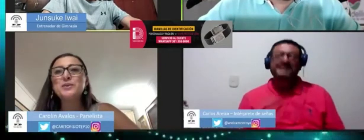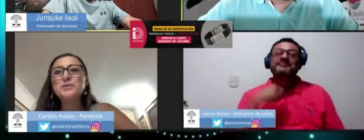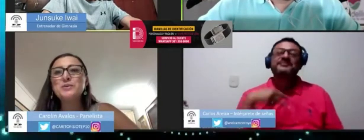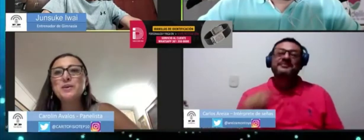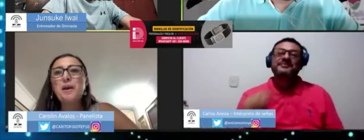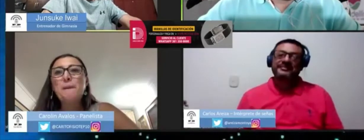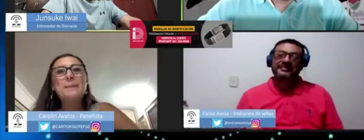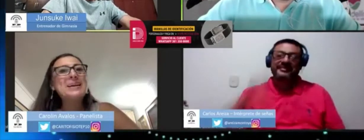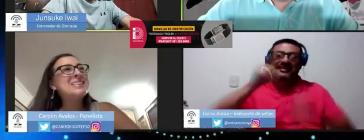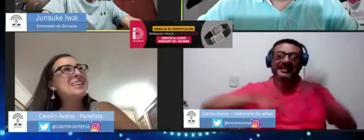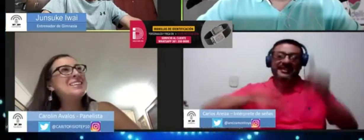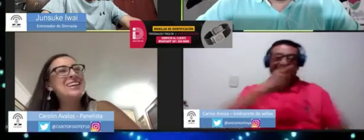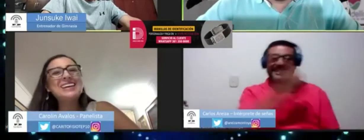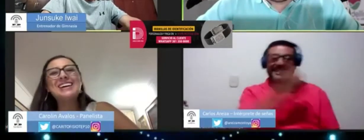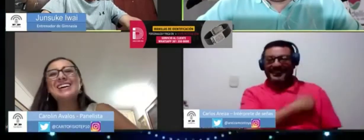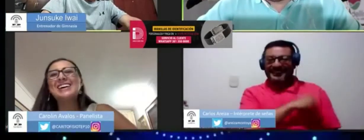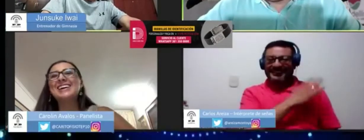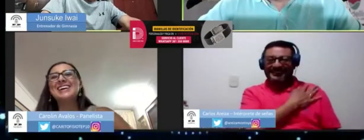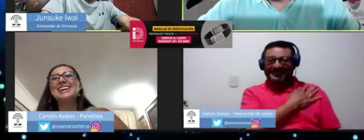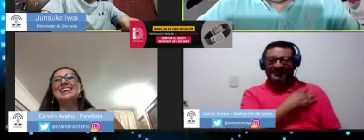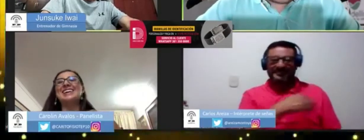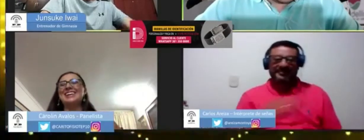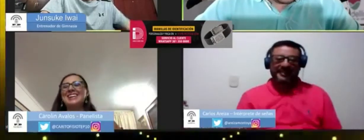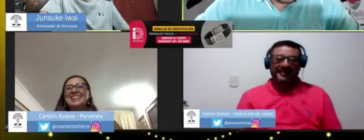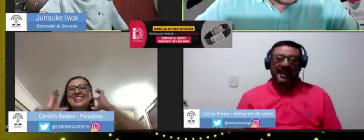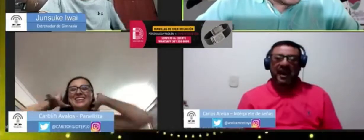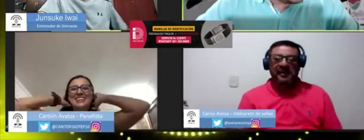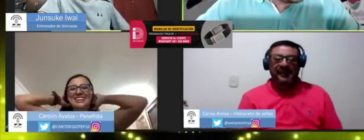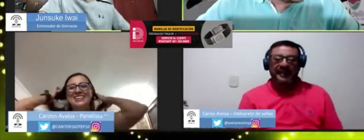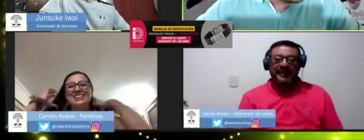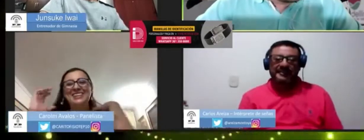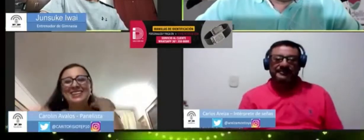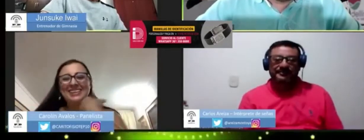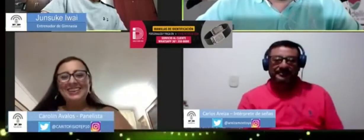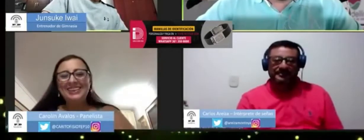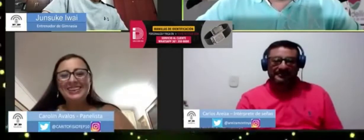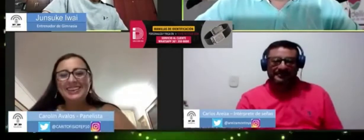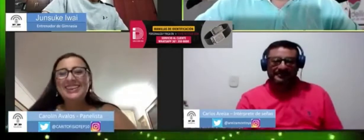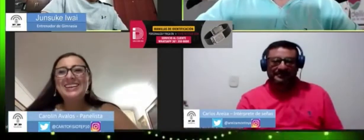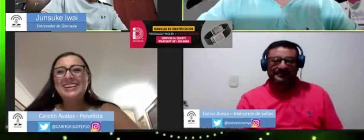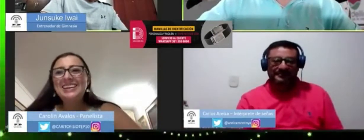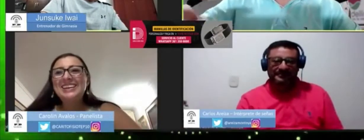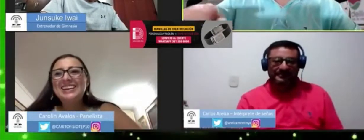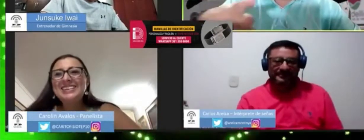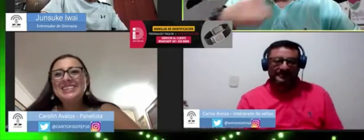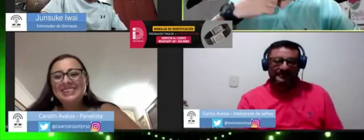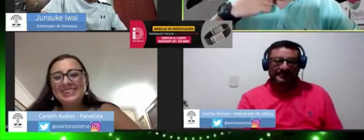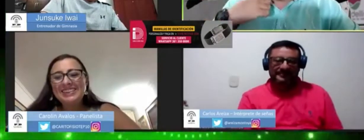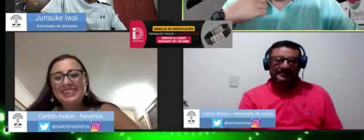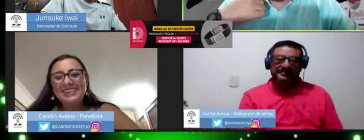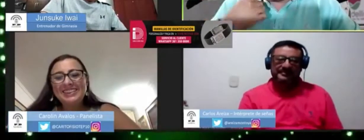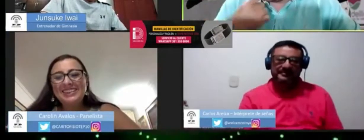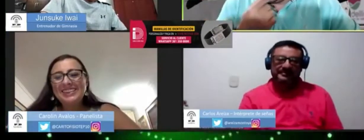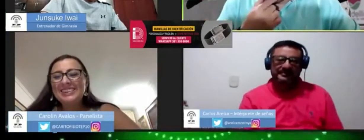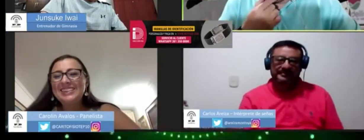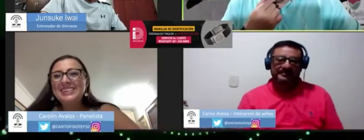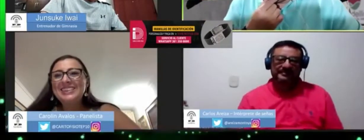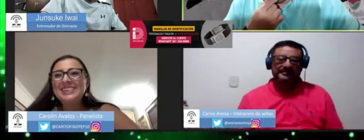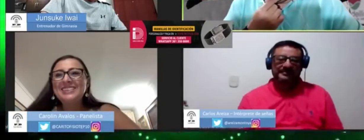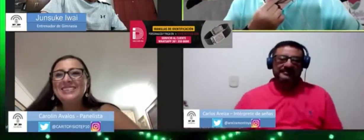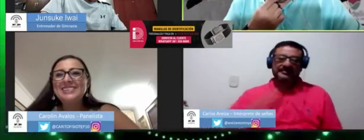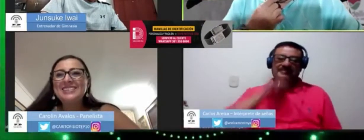los tiros. Paisa, no, ya, esa combinación está muy interesante. Profe, una pregunta anterior,